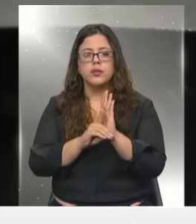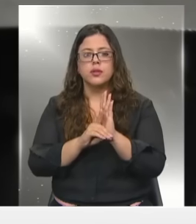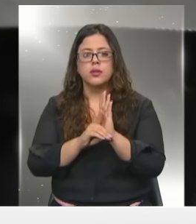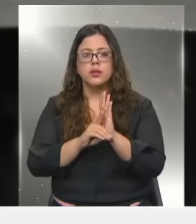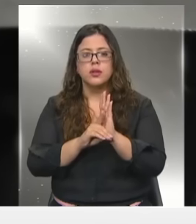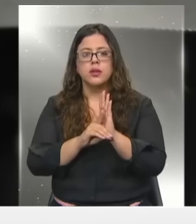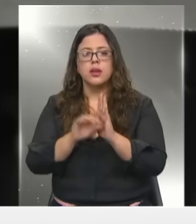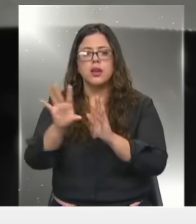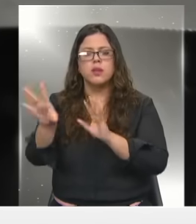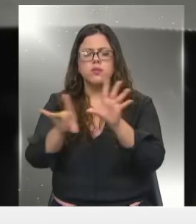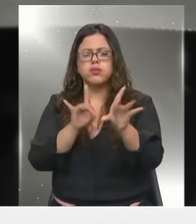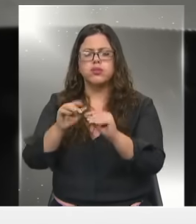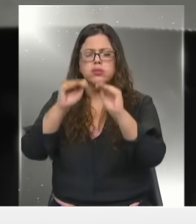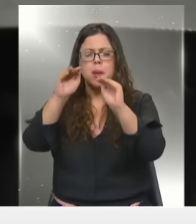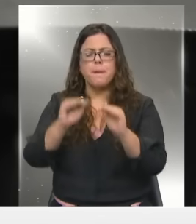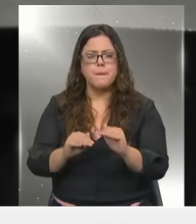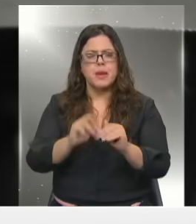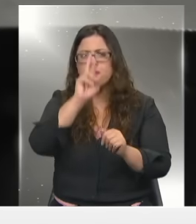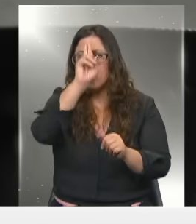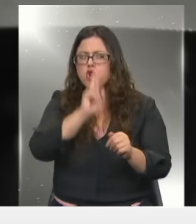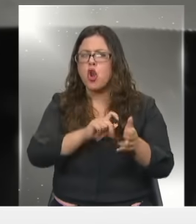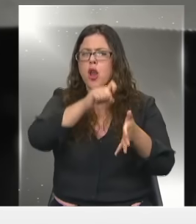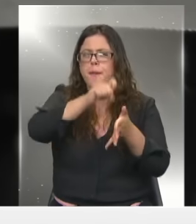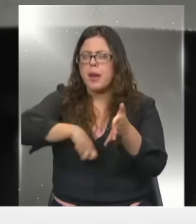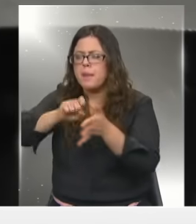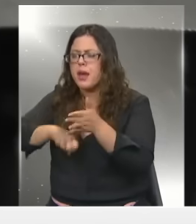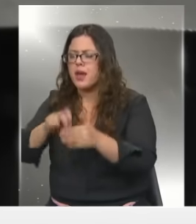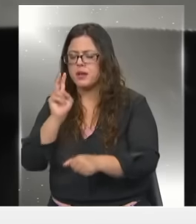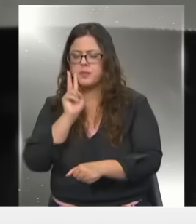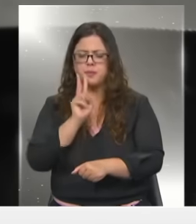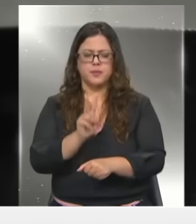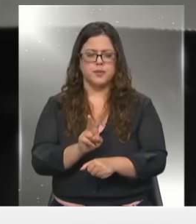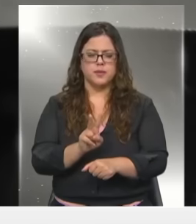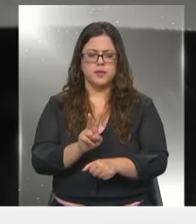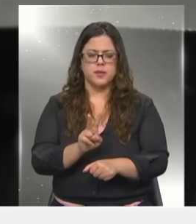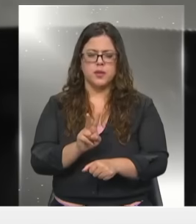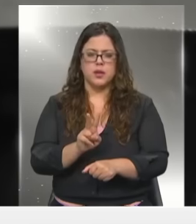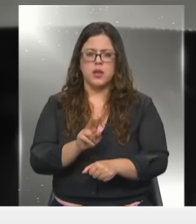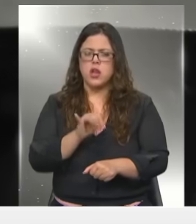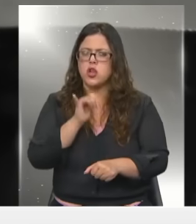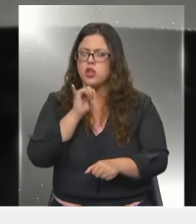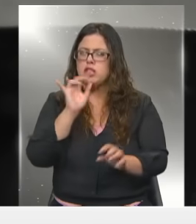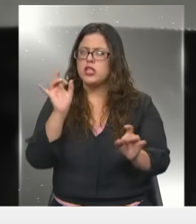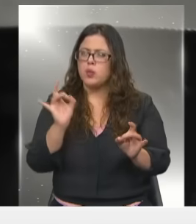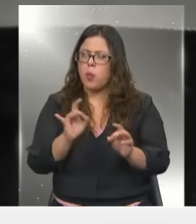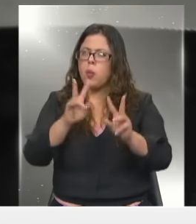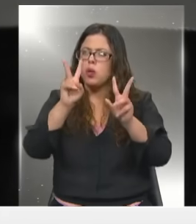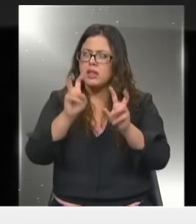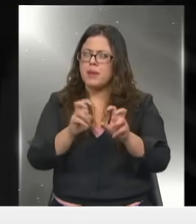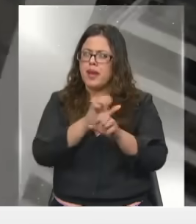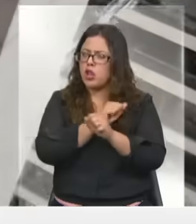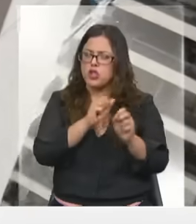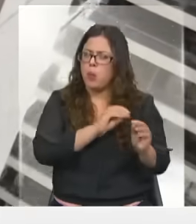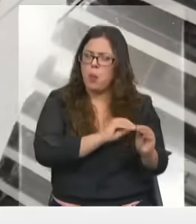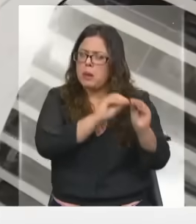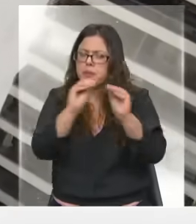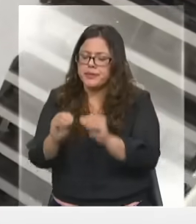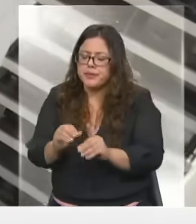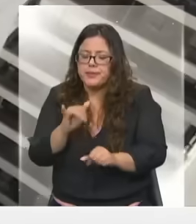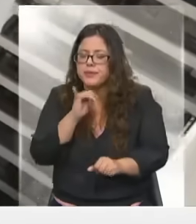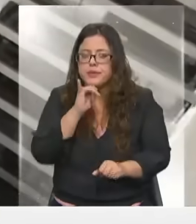tienen asignadas las mismas tareas mes a mes, claro, ahí uno dice, chuta, parece, no sé si efectivamente son tareas que son impostergables.